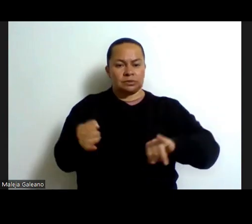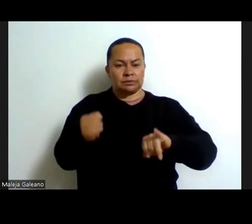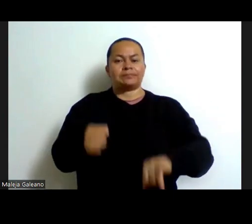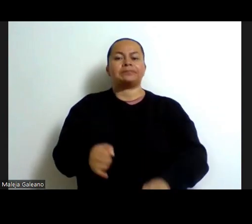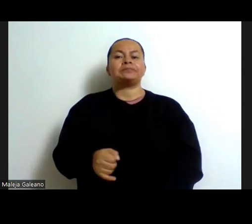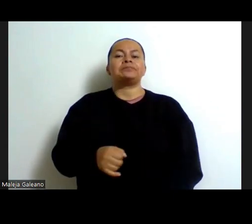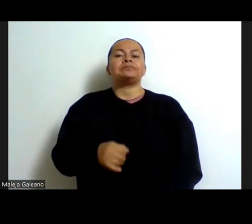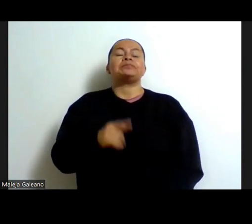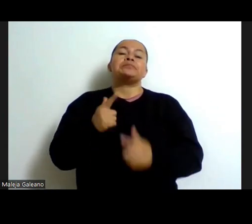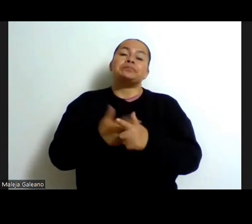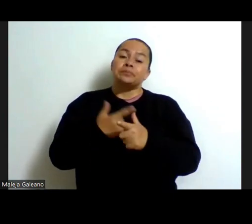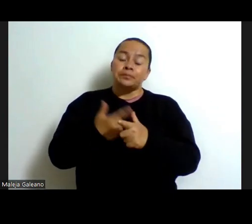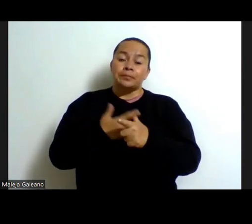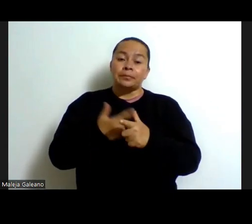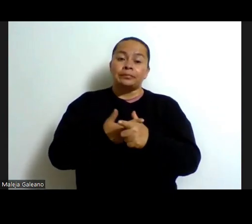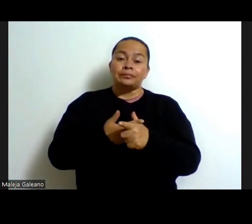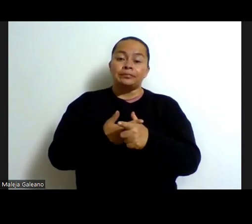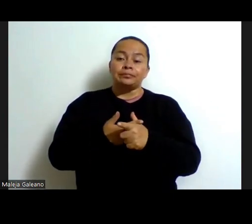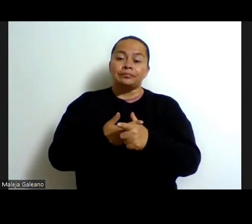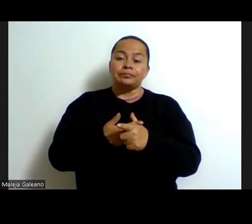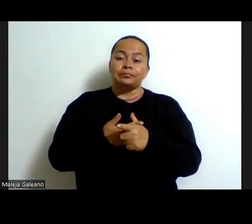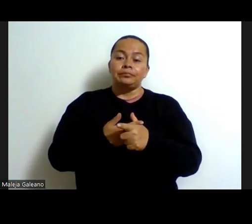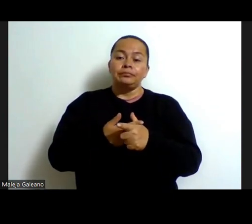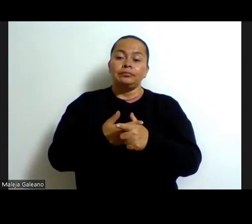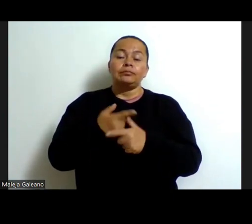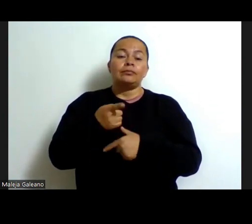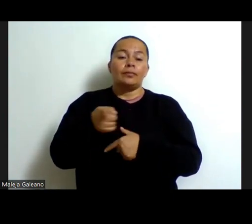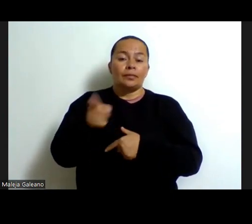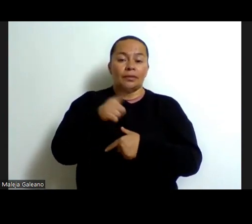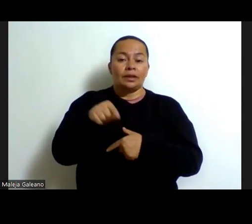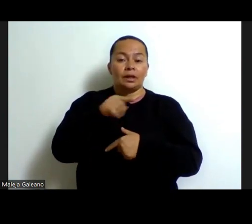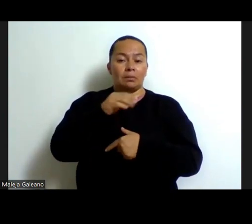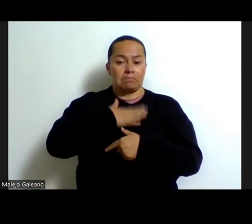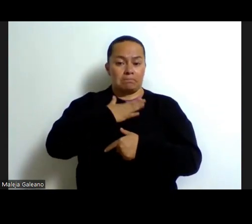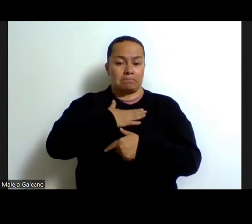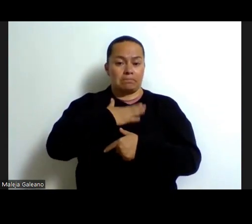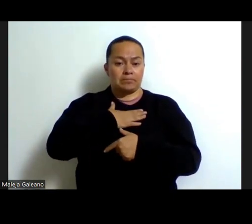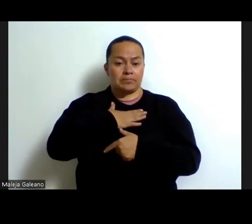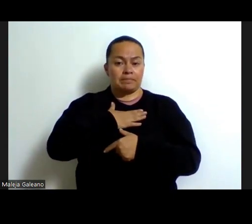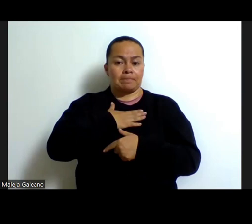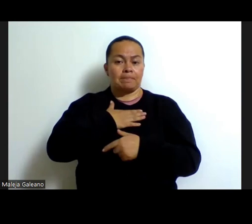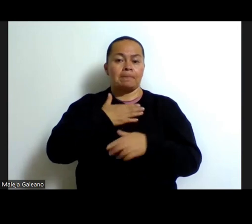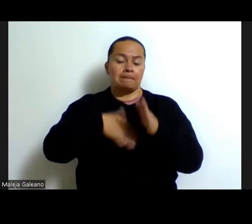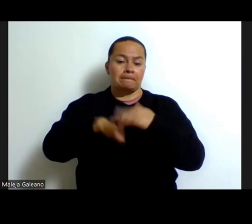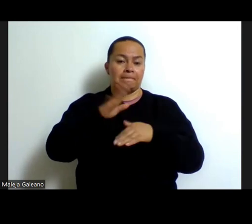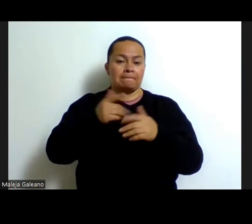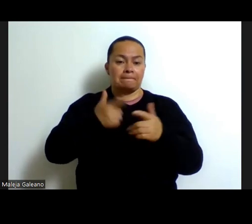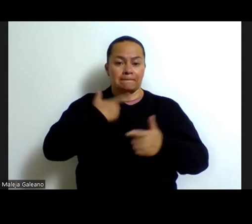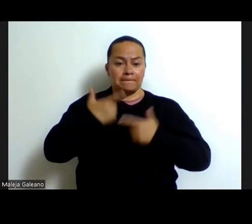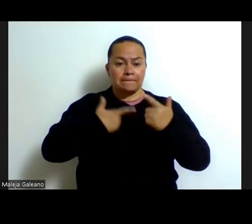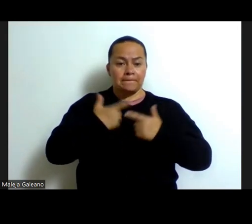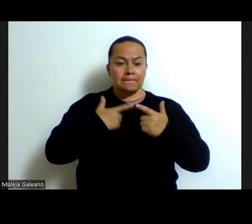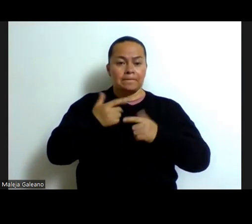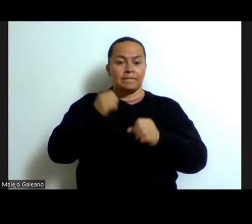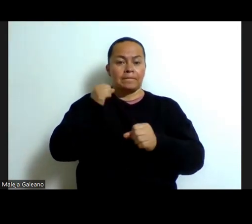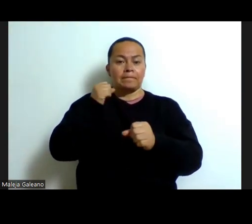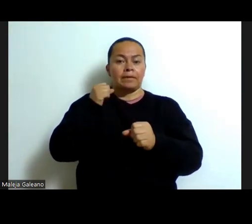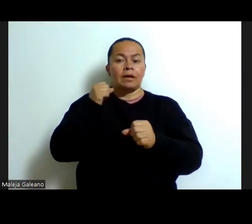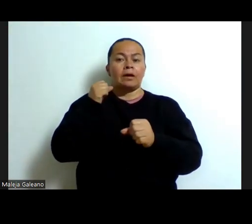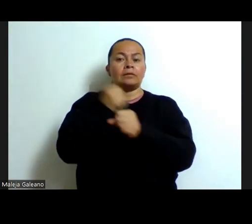entonces eh Eso es para mí y para la lucha que hemos dado a las personas con